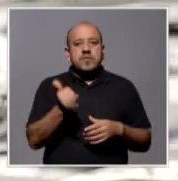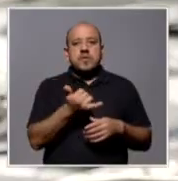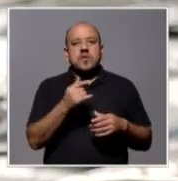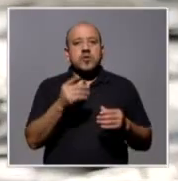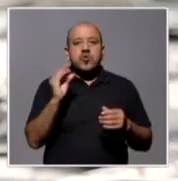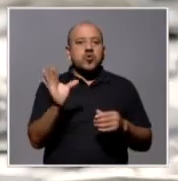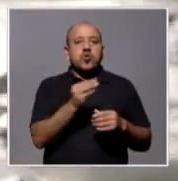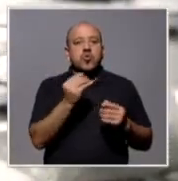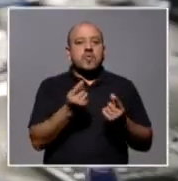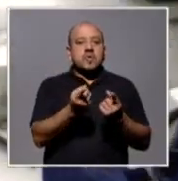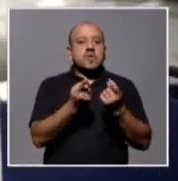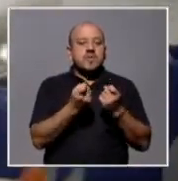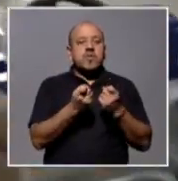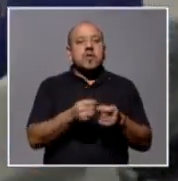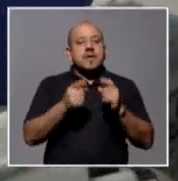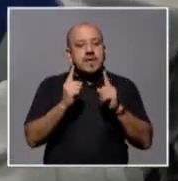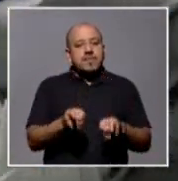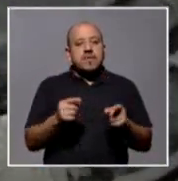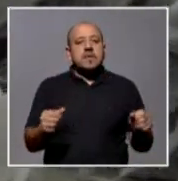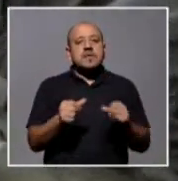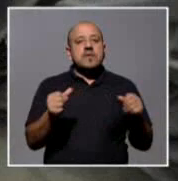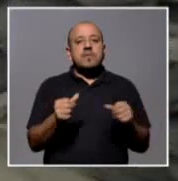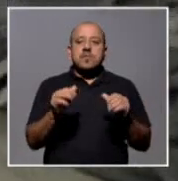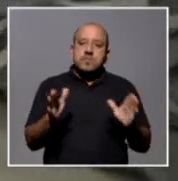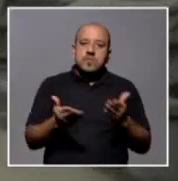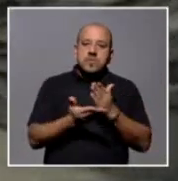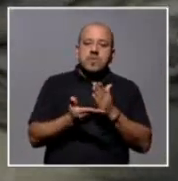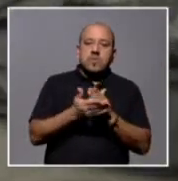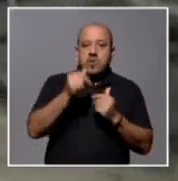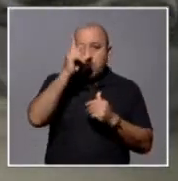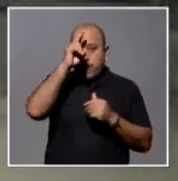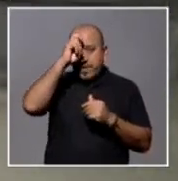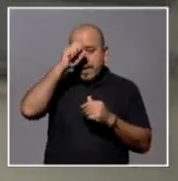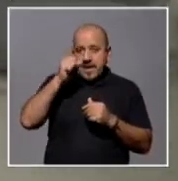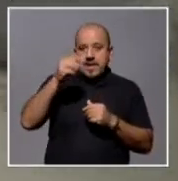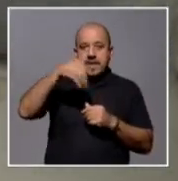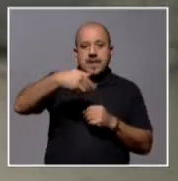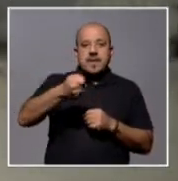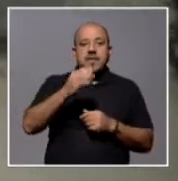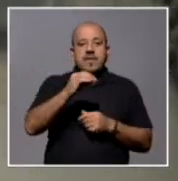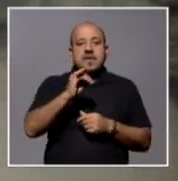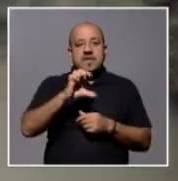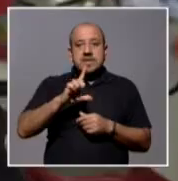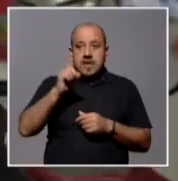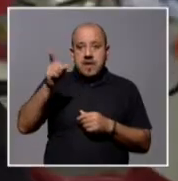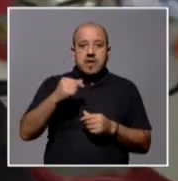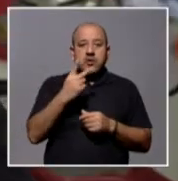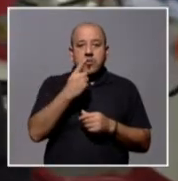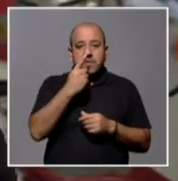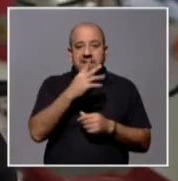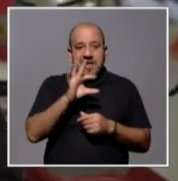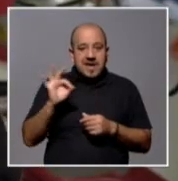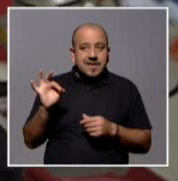todos necesitaban. También hicimos solidariamente para el Hospital Maciel 2.500 unidades y entonces todo